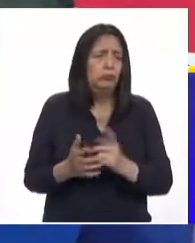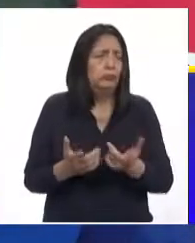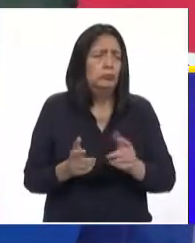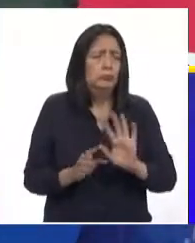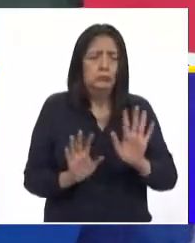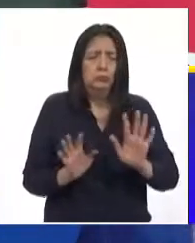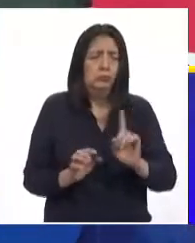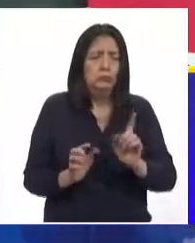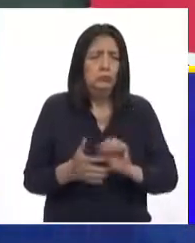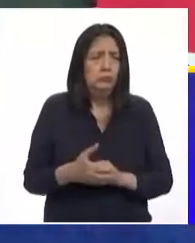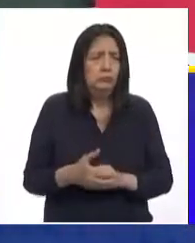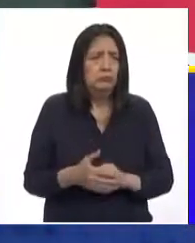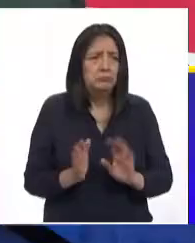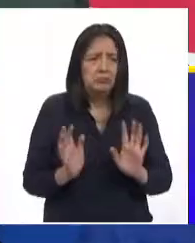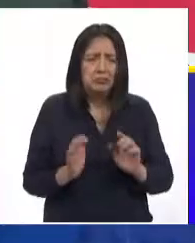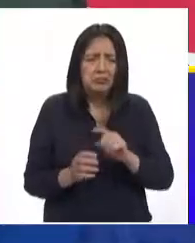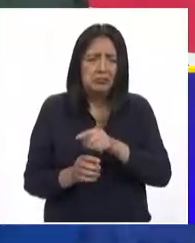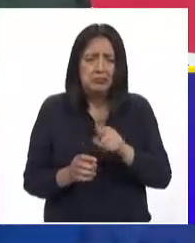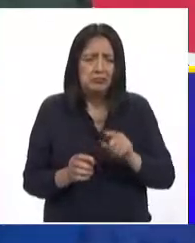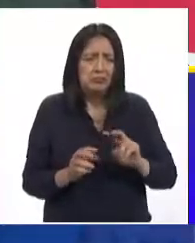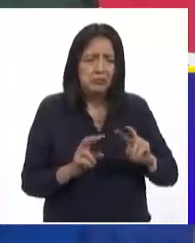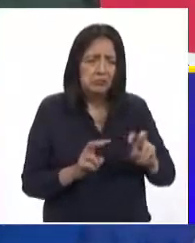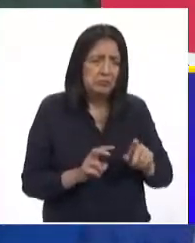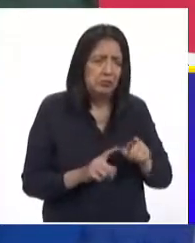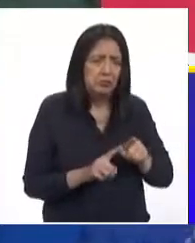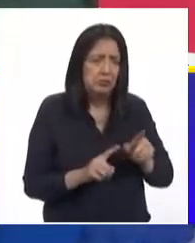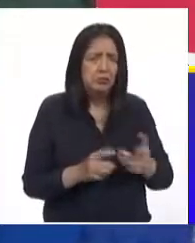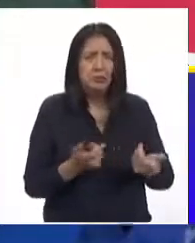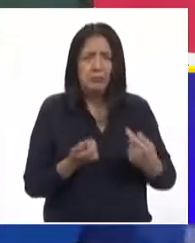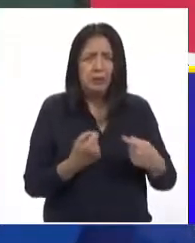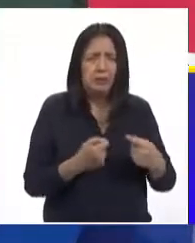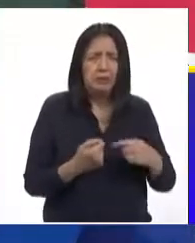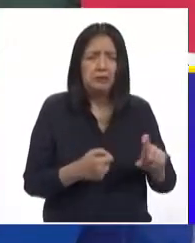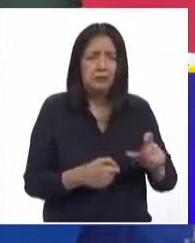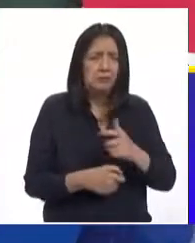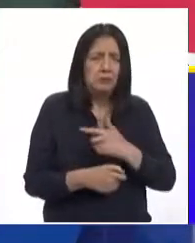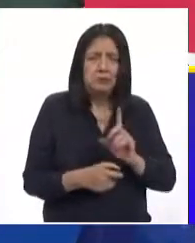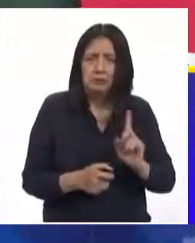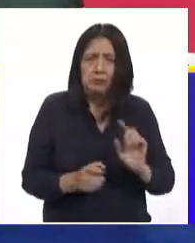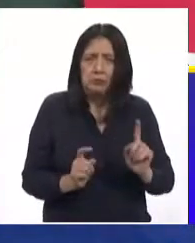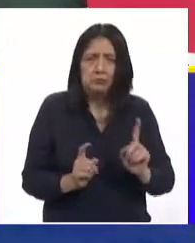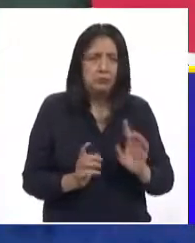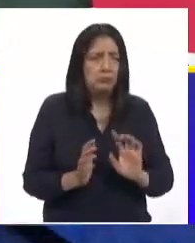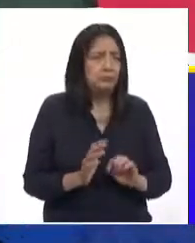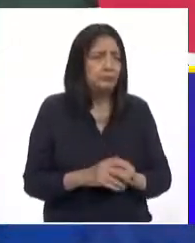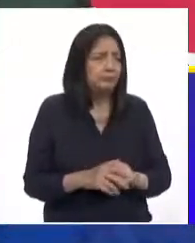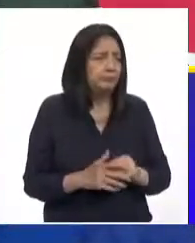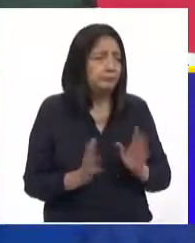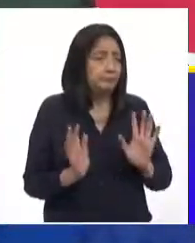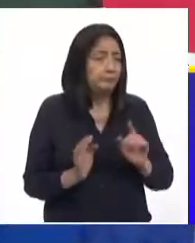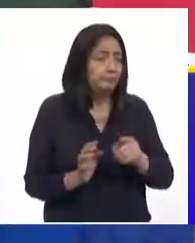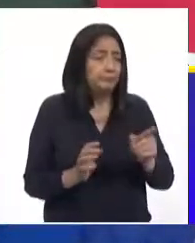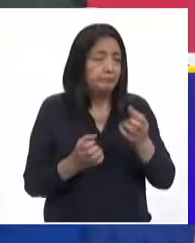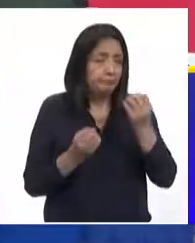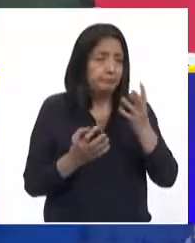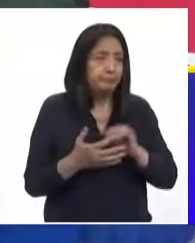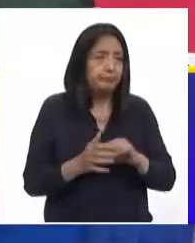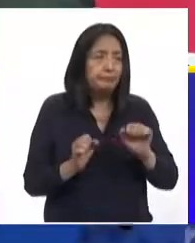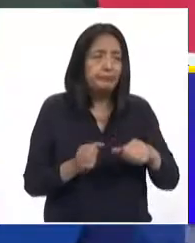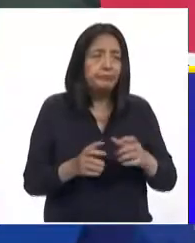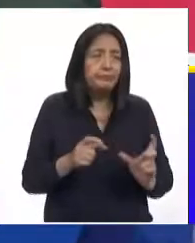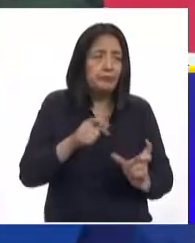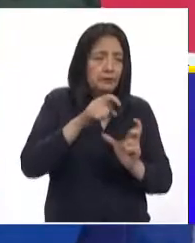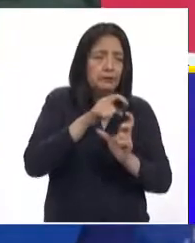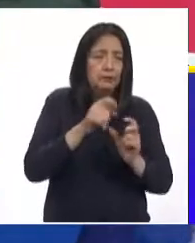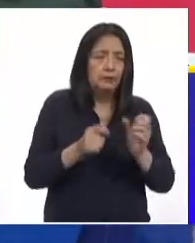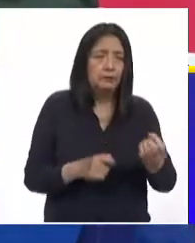que ocurran indicios que se estén comercializando por otros lados las vacunas. Mientras tanto, esta información la va a tener la Contraloría,